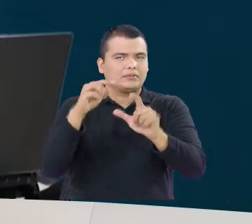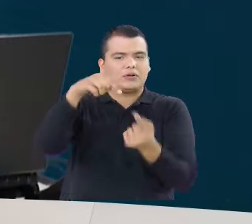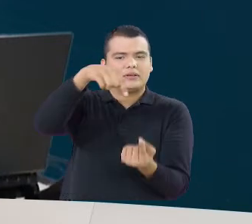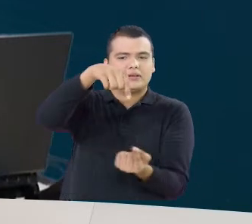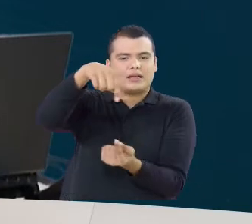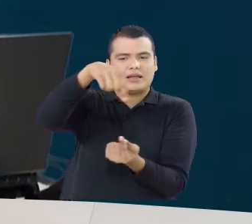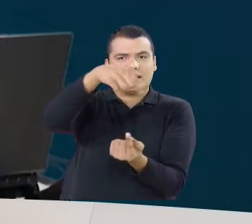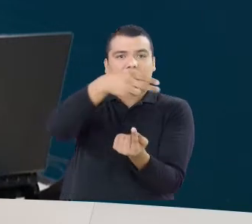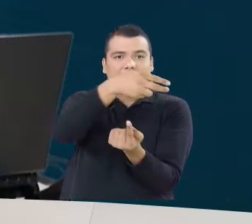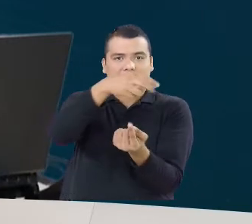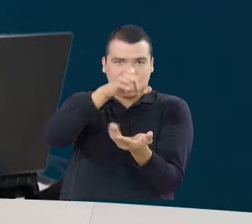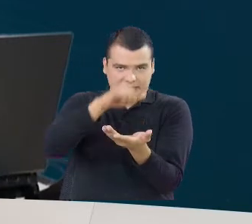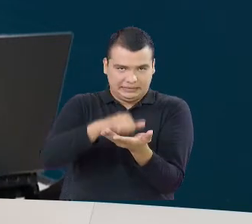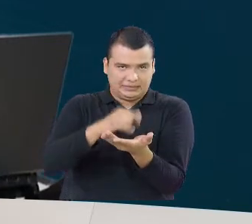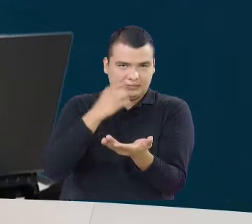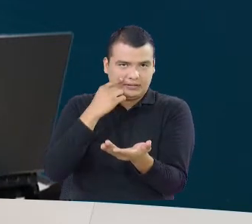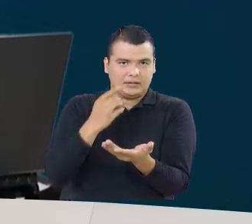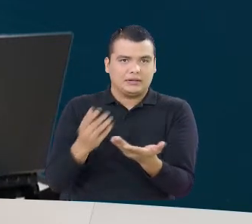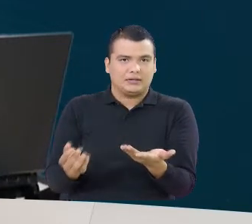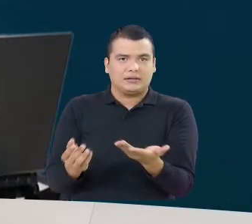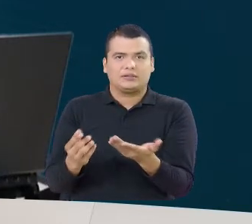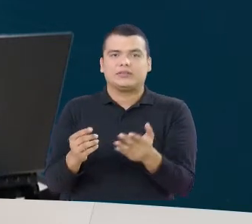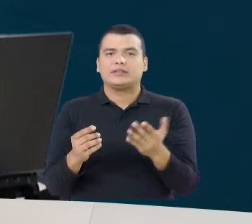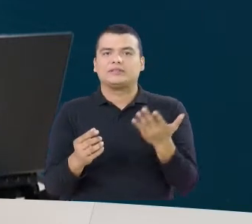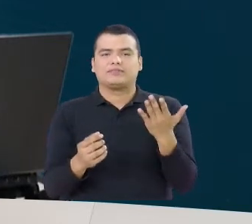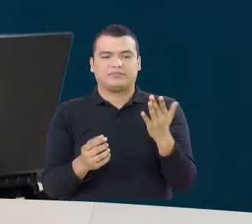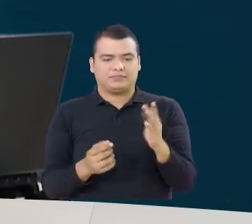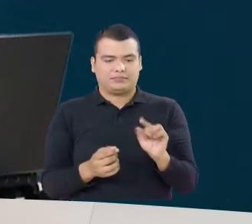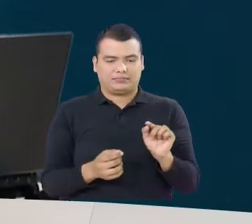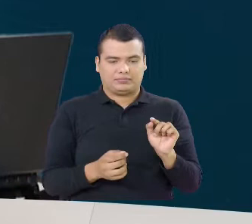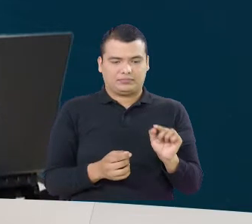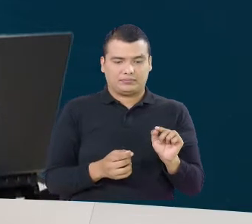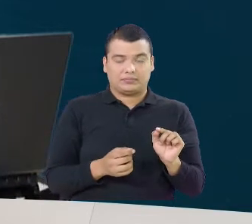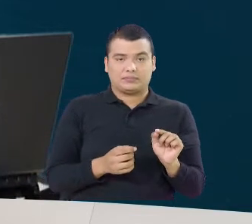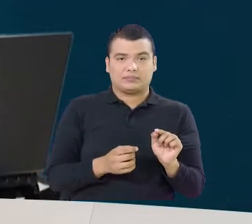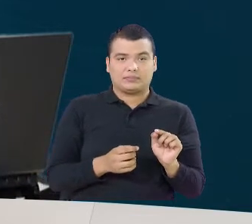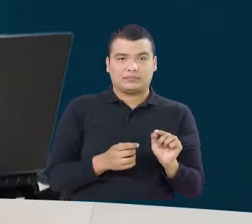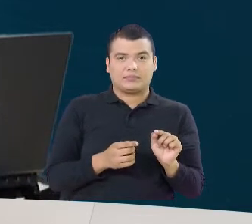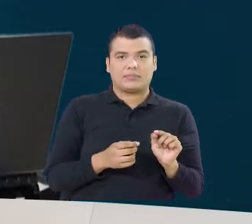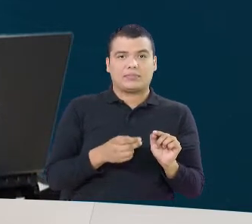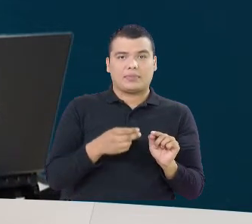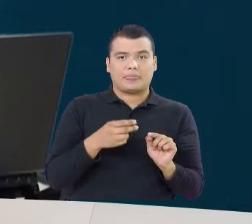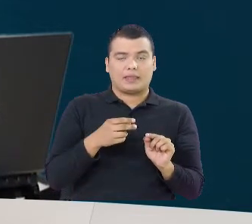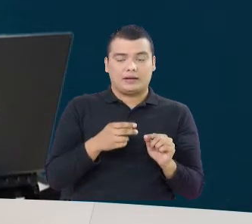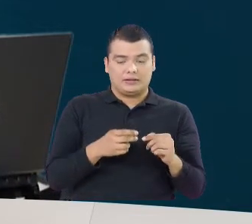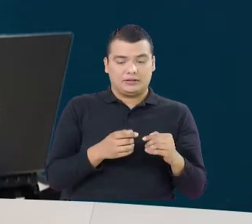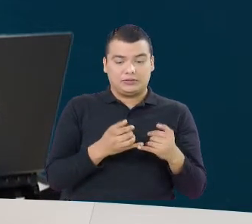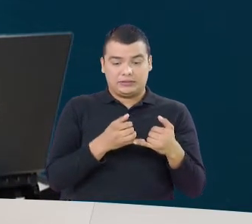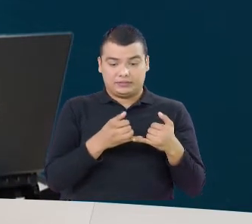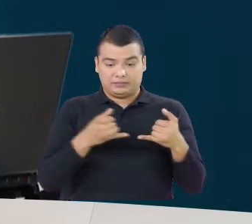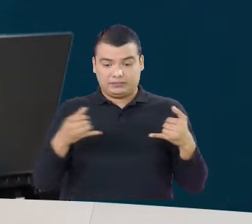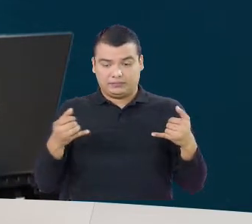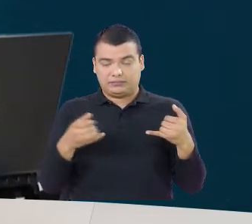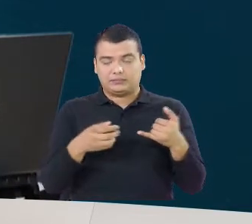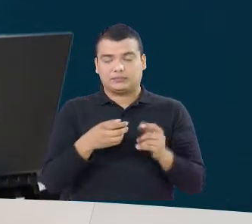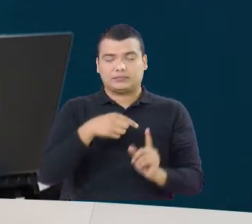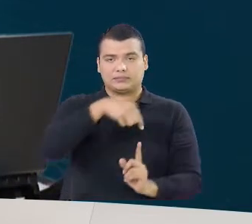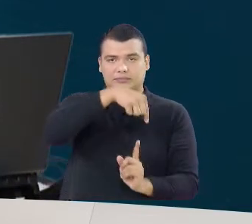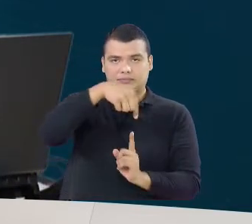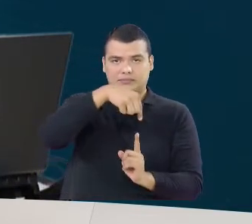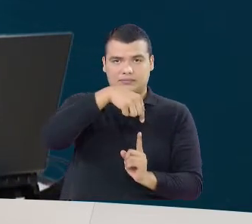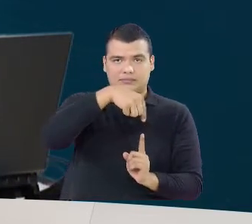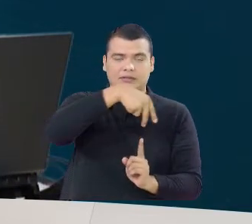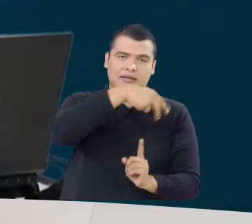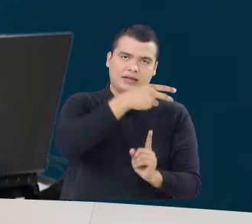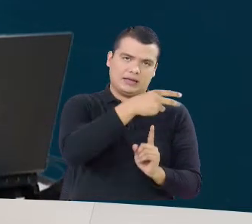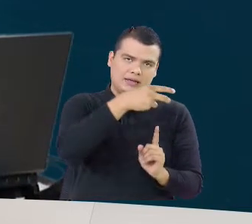este. Nuestro eje Y y nuestro Z nos lo daría un servomotor que está aquí ubicado. En esta máquina los 3 ejes son